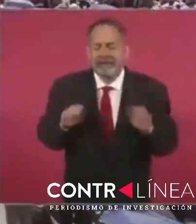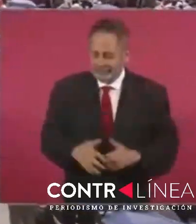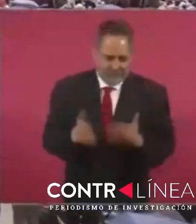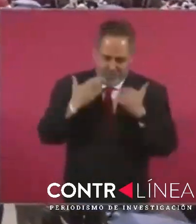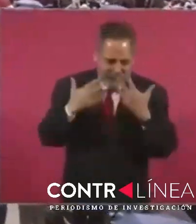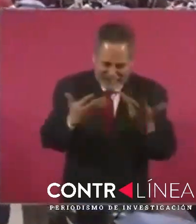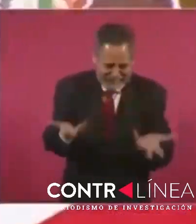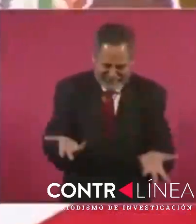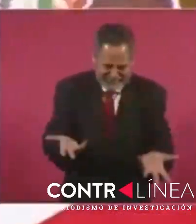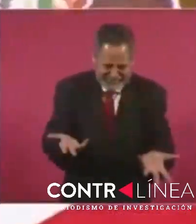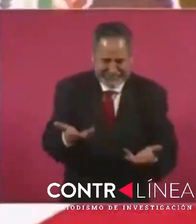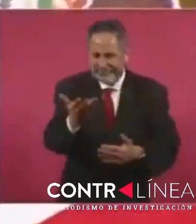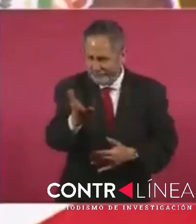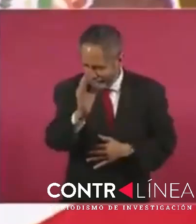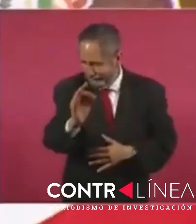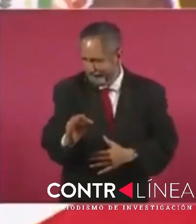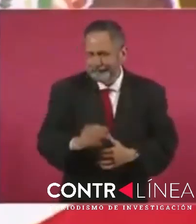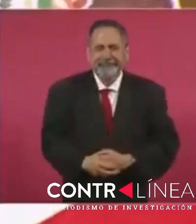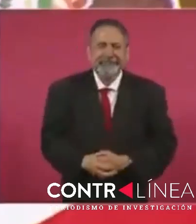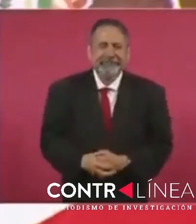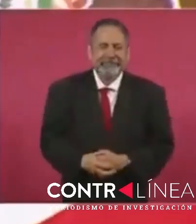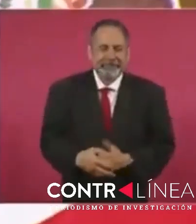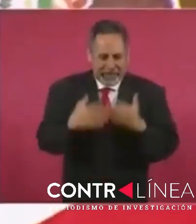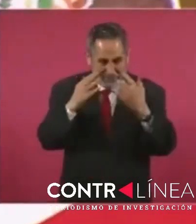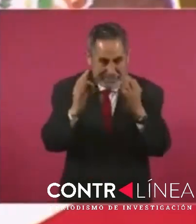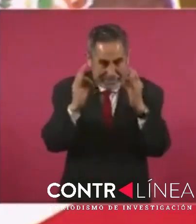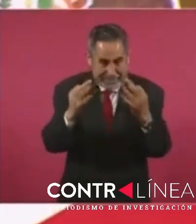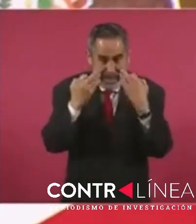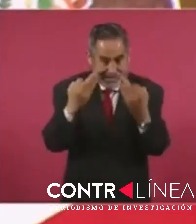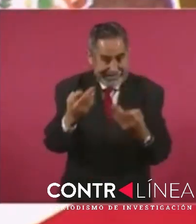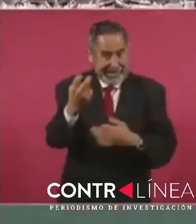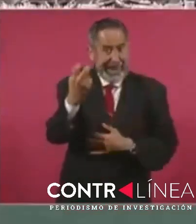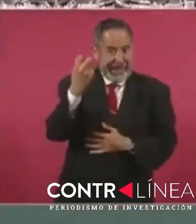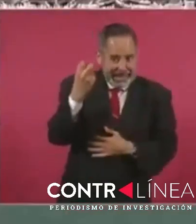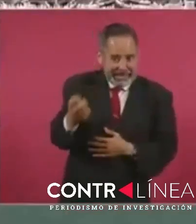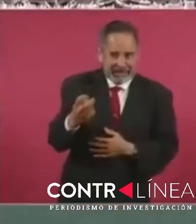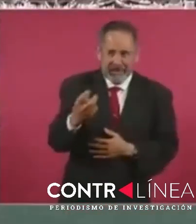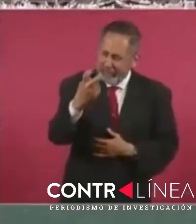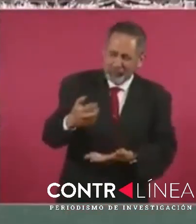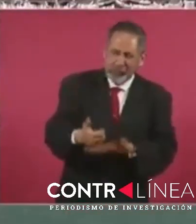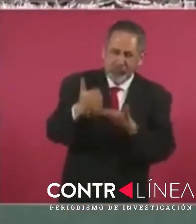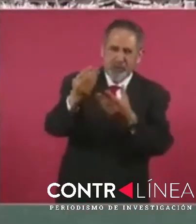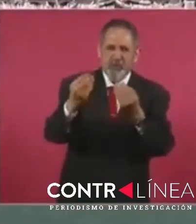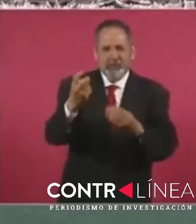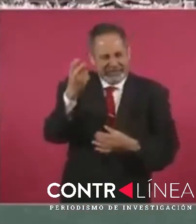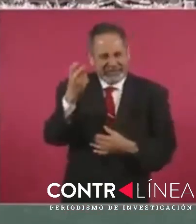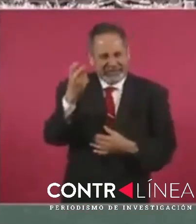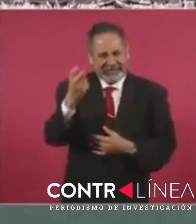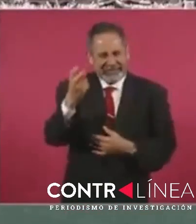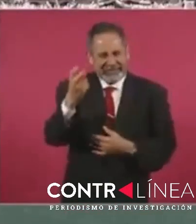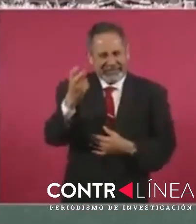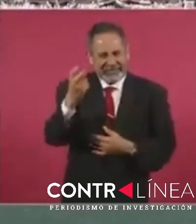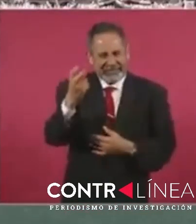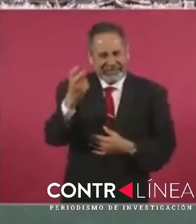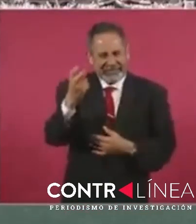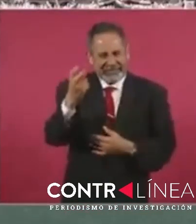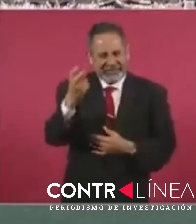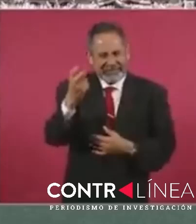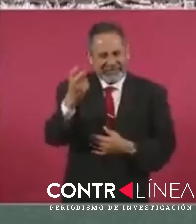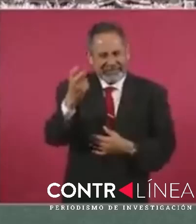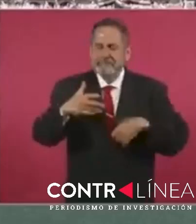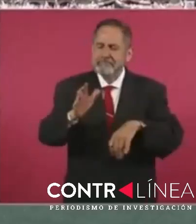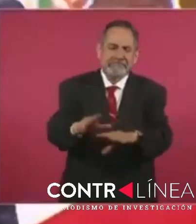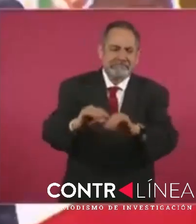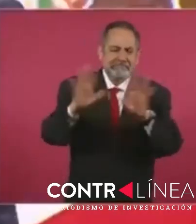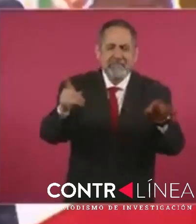No hay abstención. Bueno, esto ayuda a entender